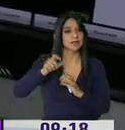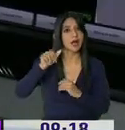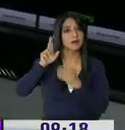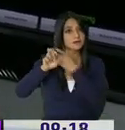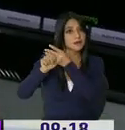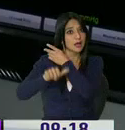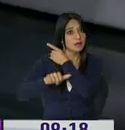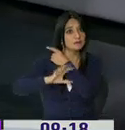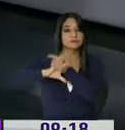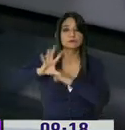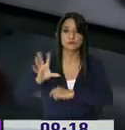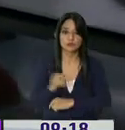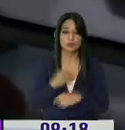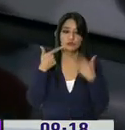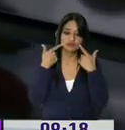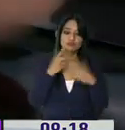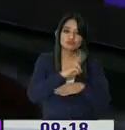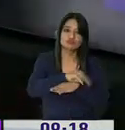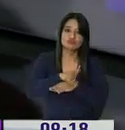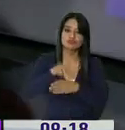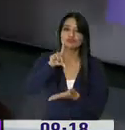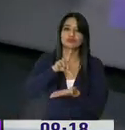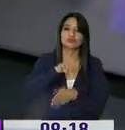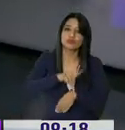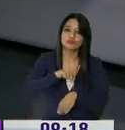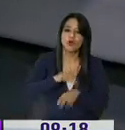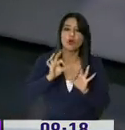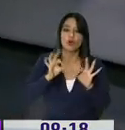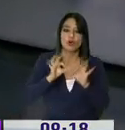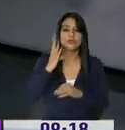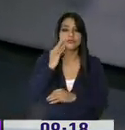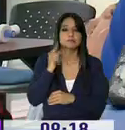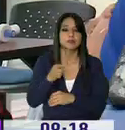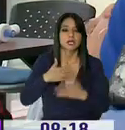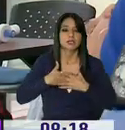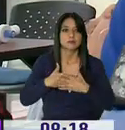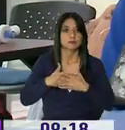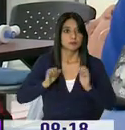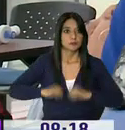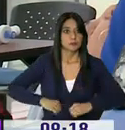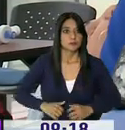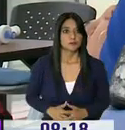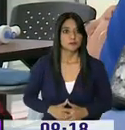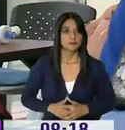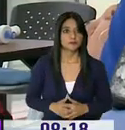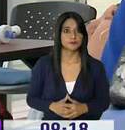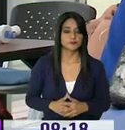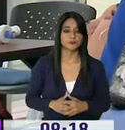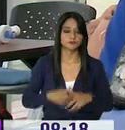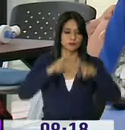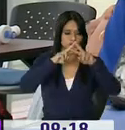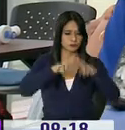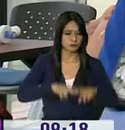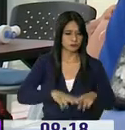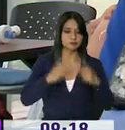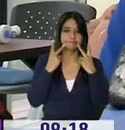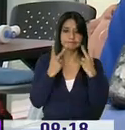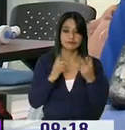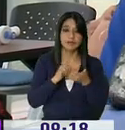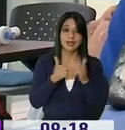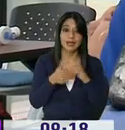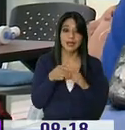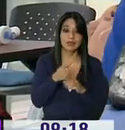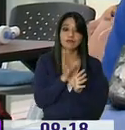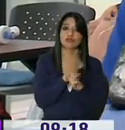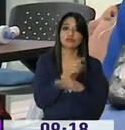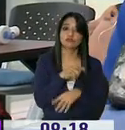bajo toda supervisión de médicos y expertos en ventilación. Tratar de validar y ver que cada función